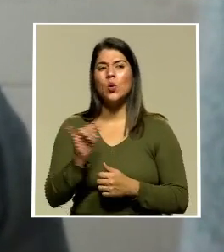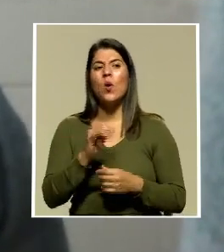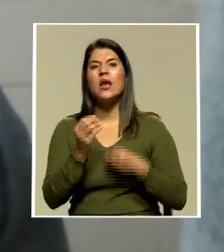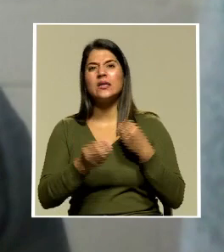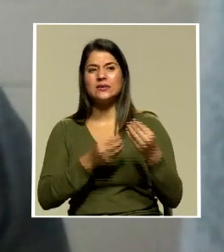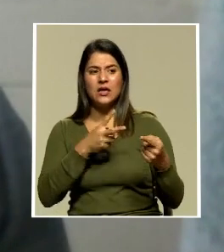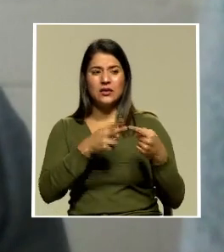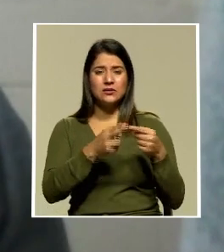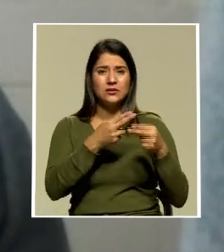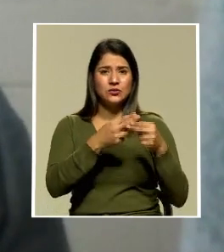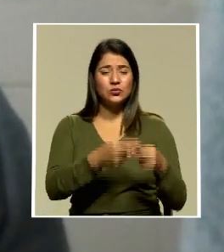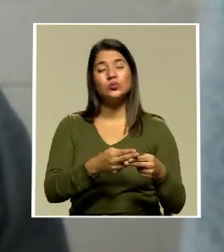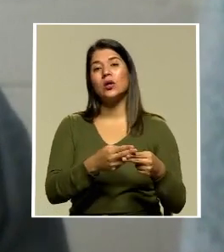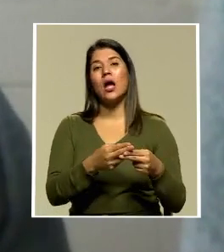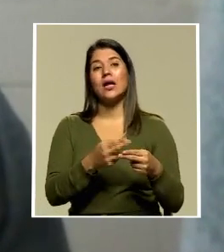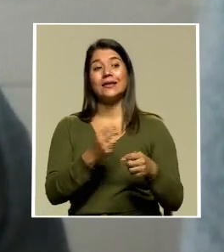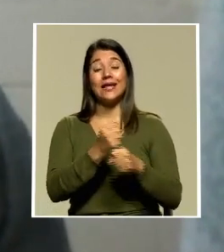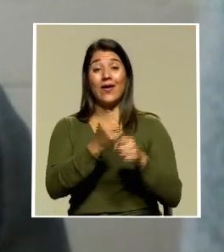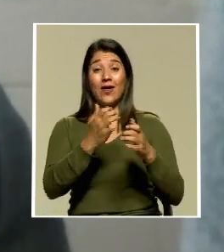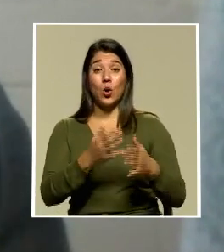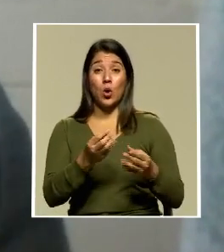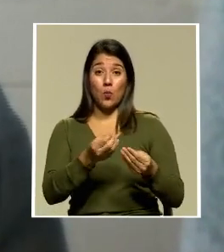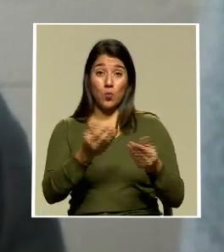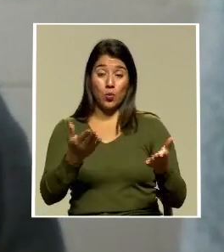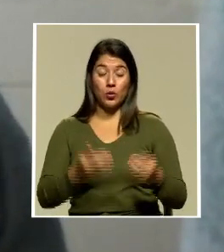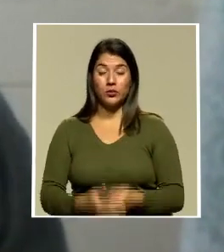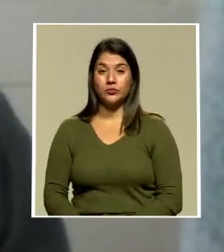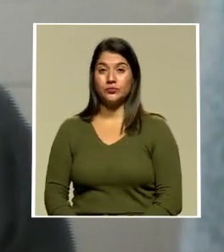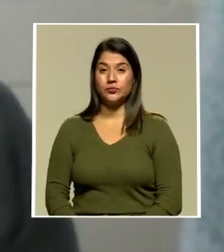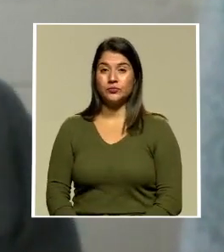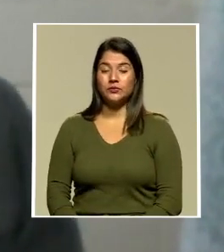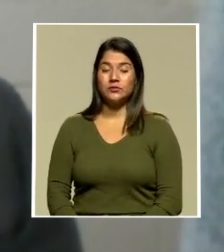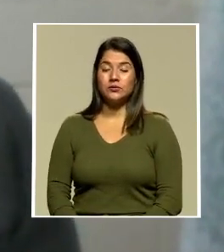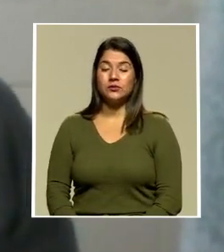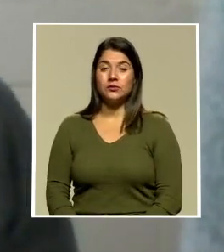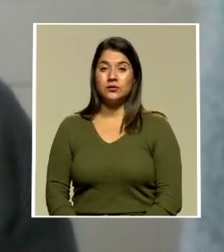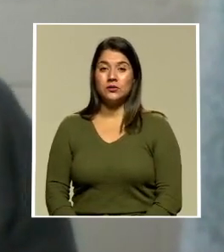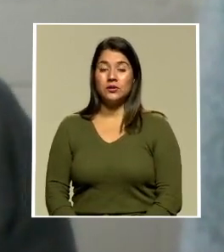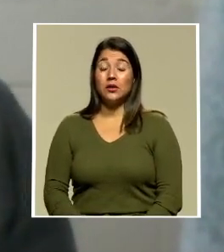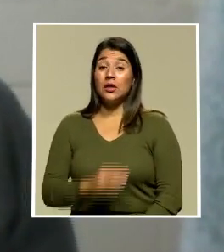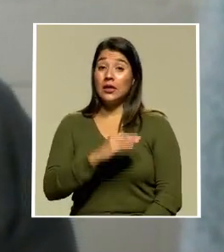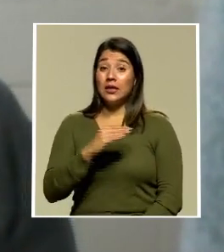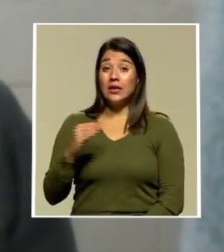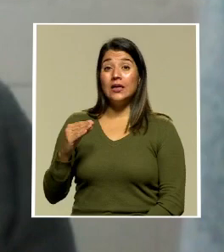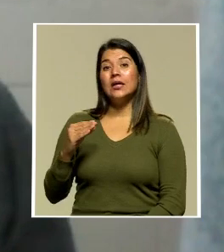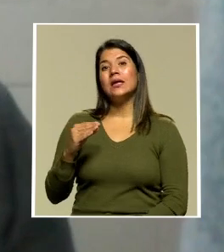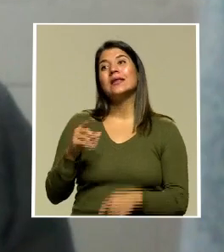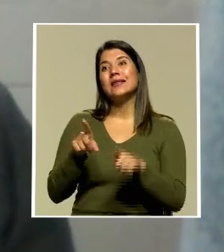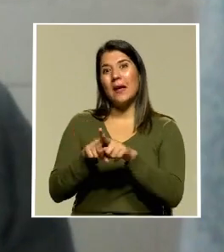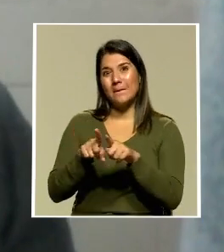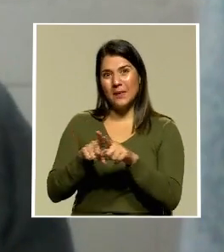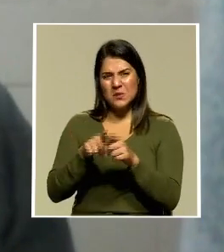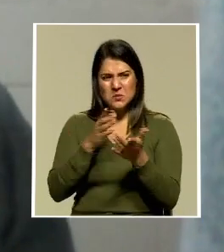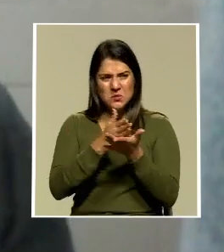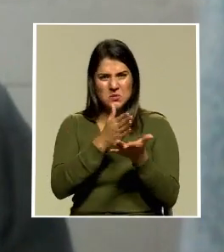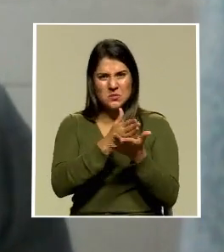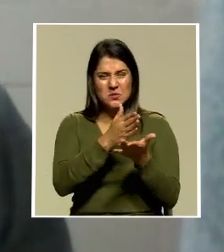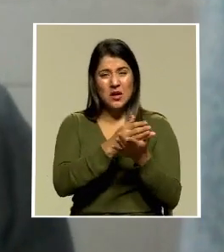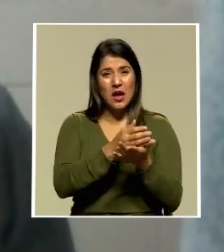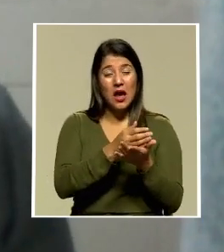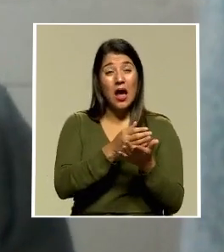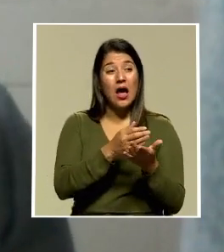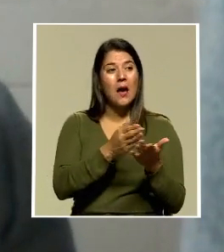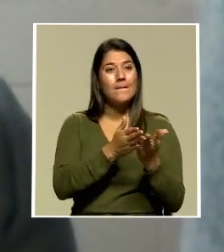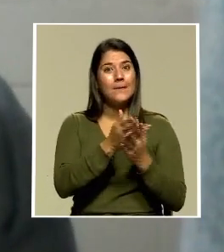la Corte de Cuentas de la República, la Procuraduría de Derechos Humanos. Y el acoso a los medios de comunicación yo creo que se va a